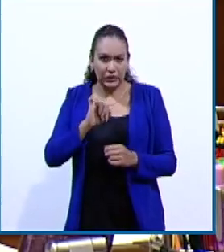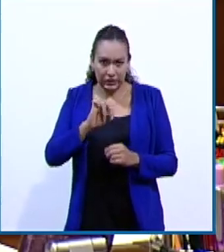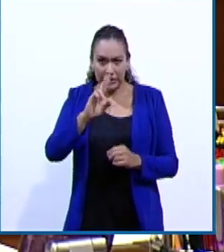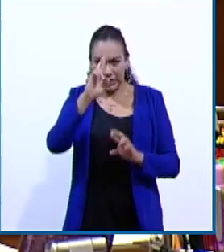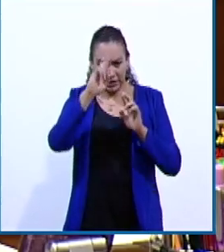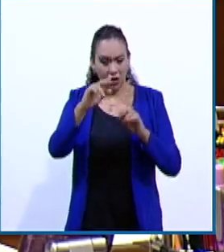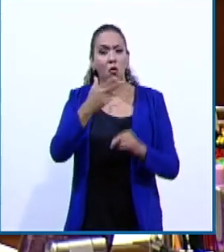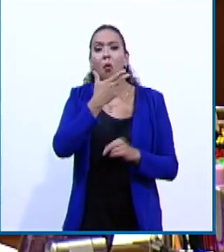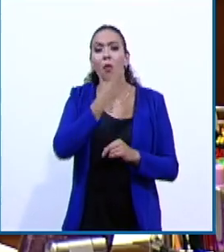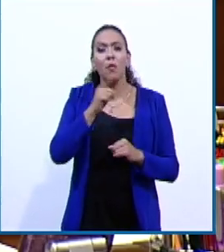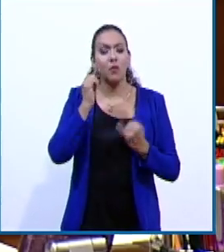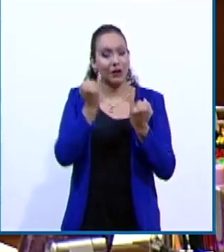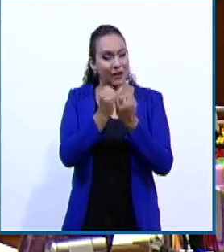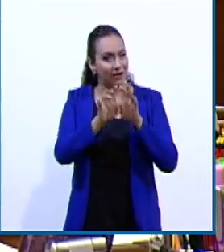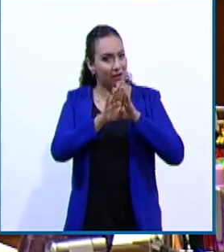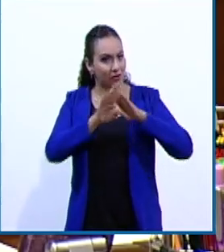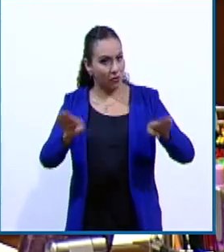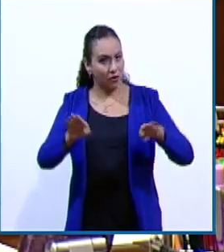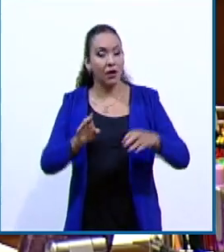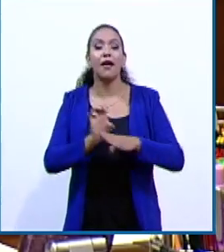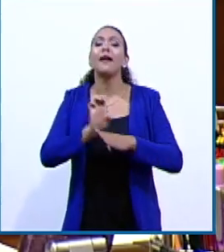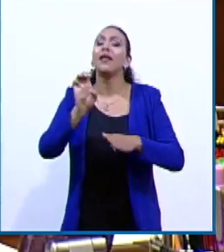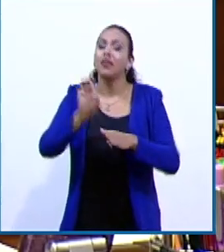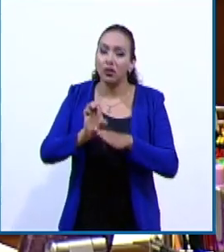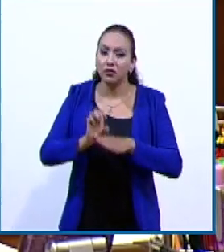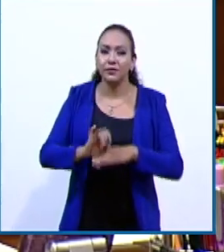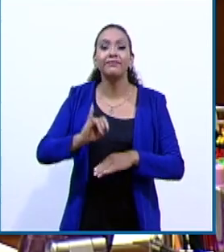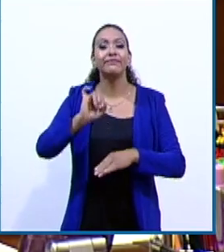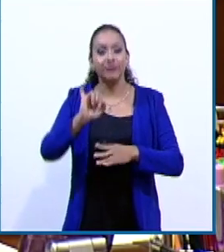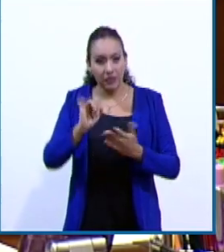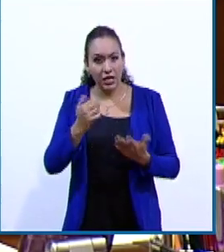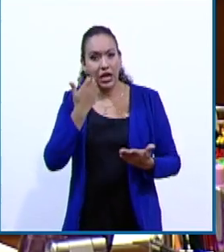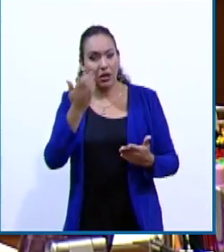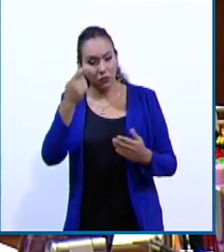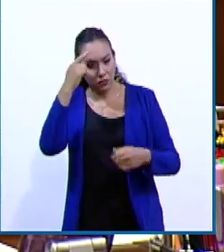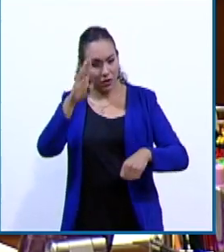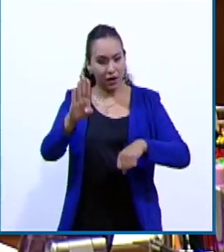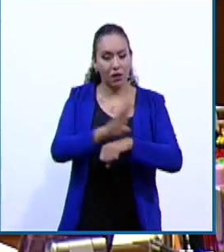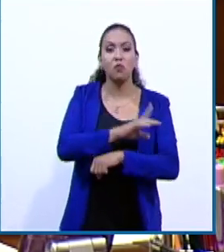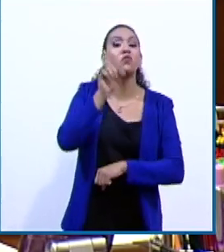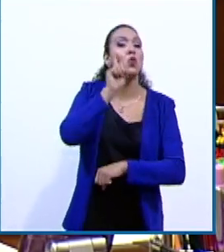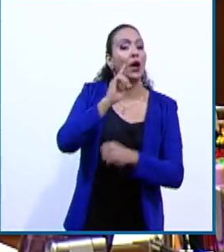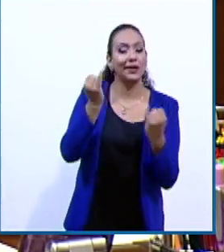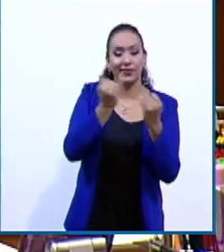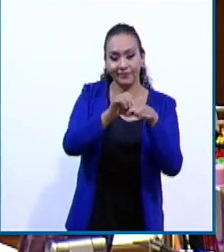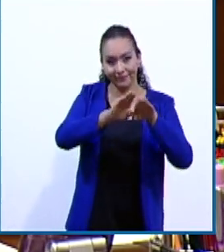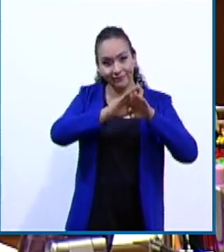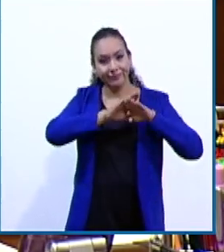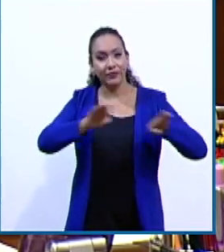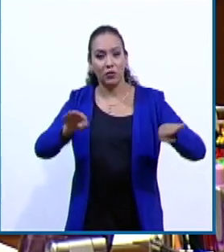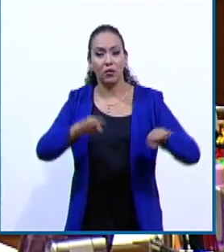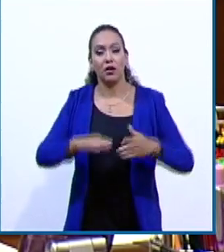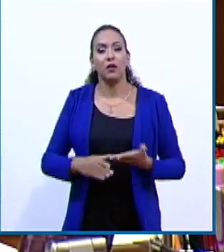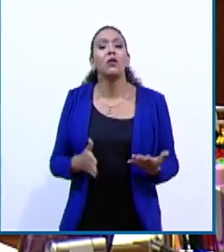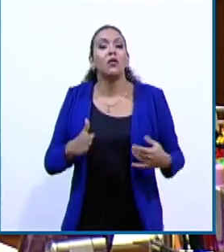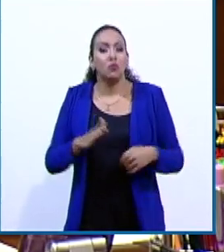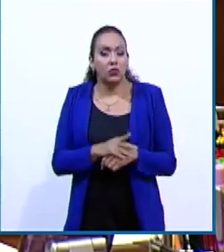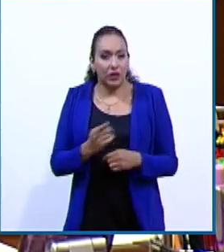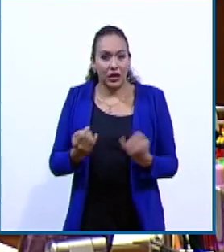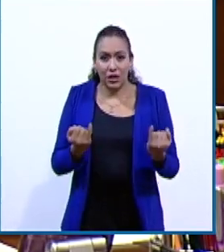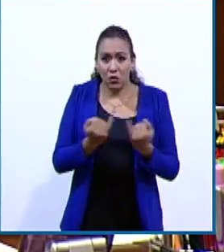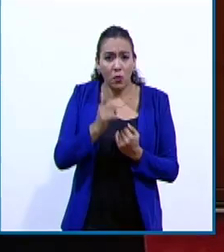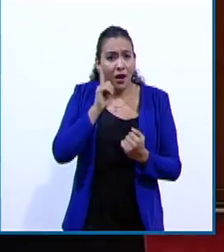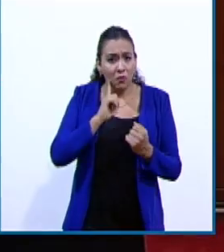deberían interpretarse de tal manera que se orienten a satisfacer el objetivo de que las mujeres alcancemos la